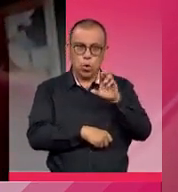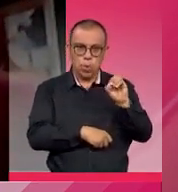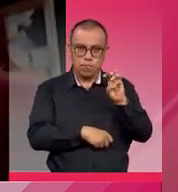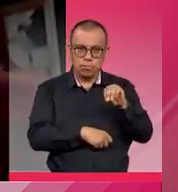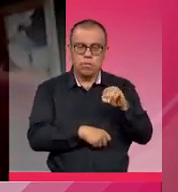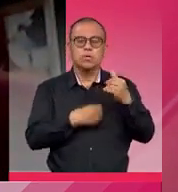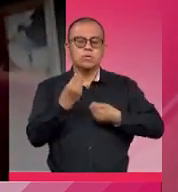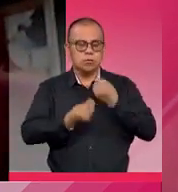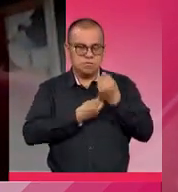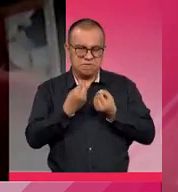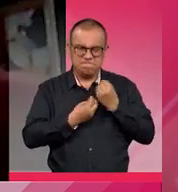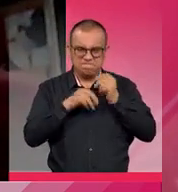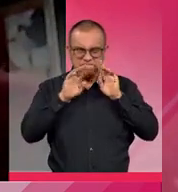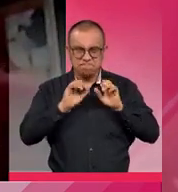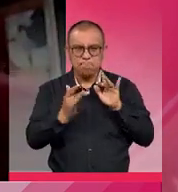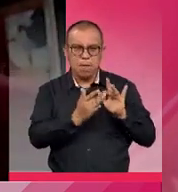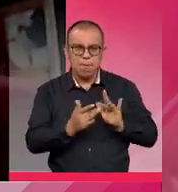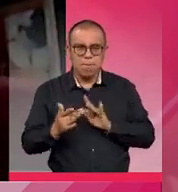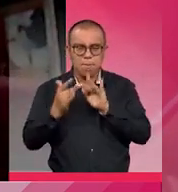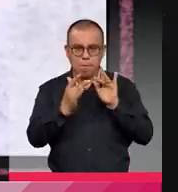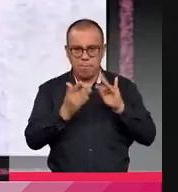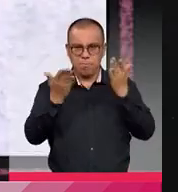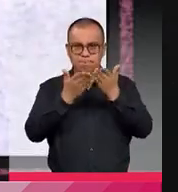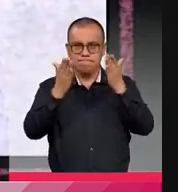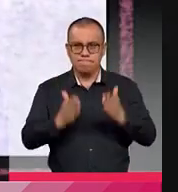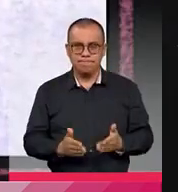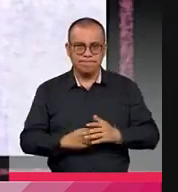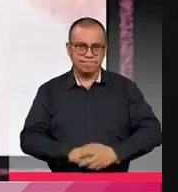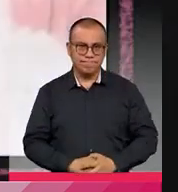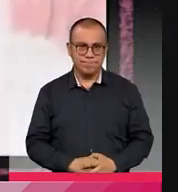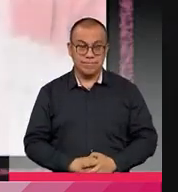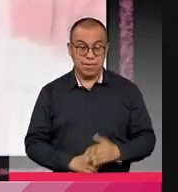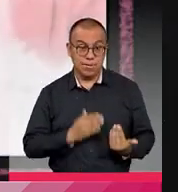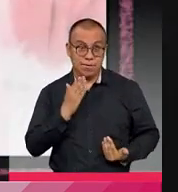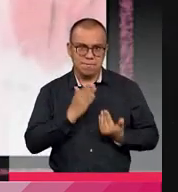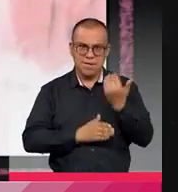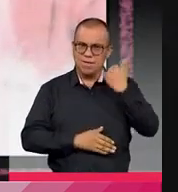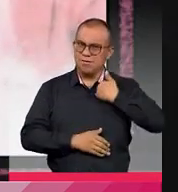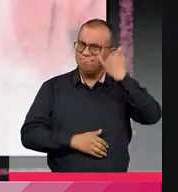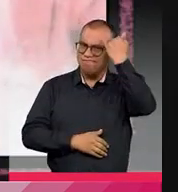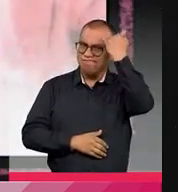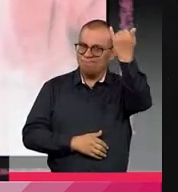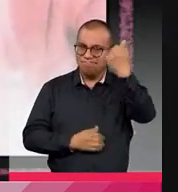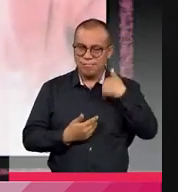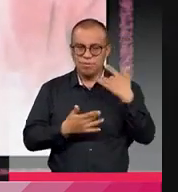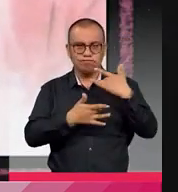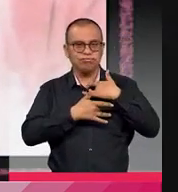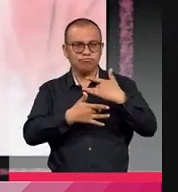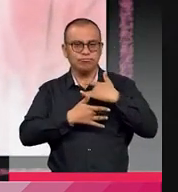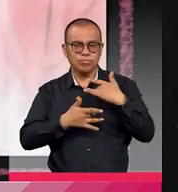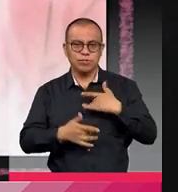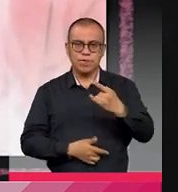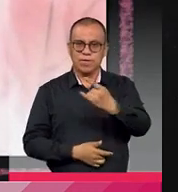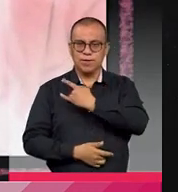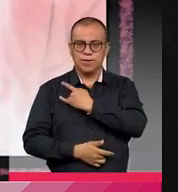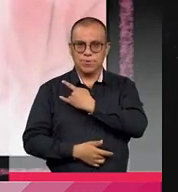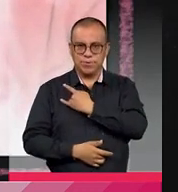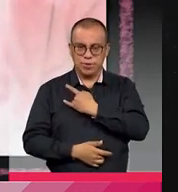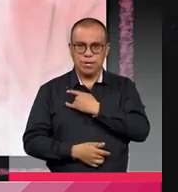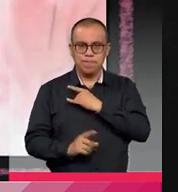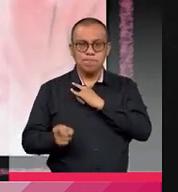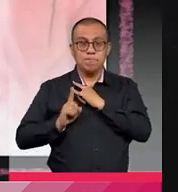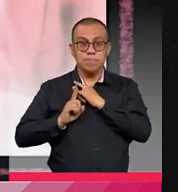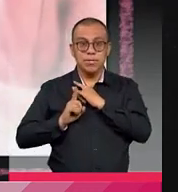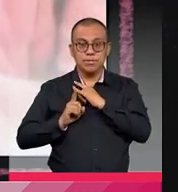consulta y contacto más directo con los estudiantes la iniciativa hace parte de un proyecto de voluntariado de la universidad de uniminuto